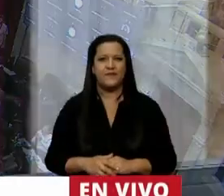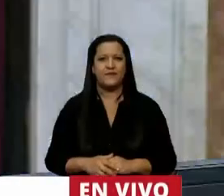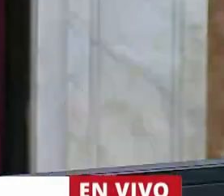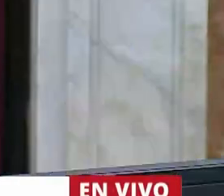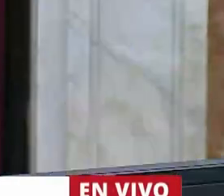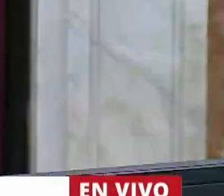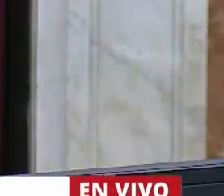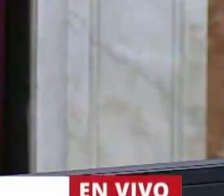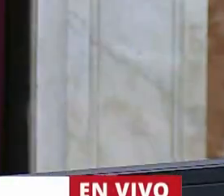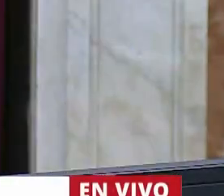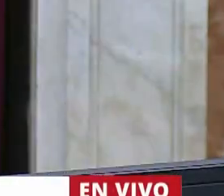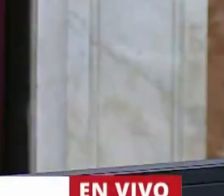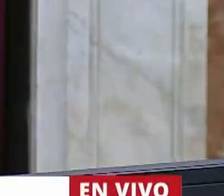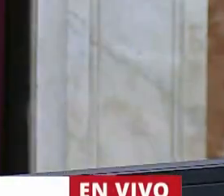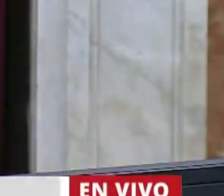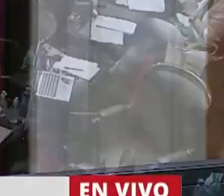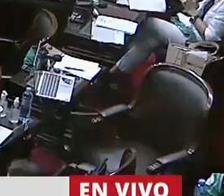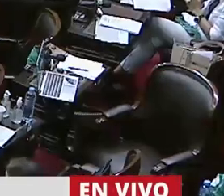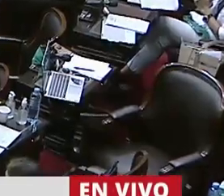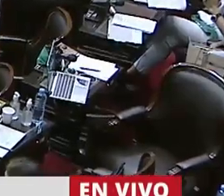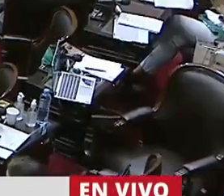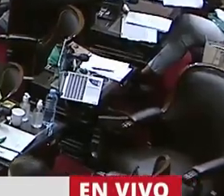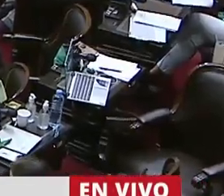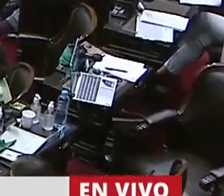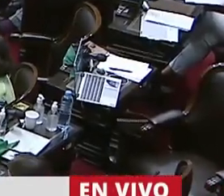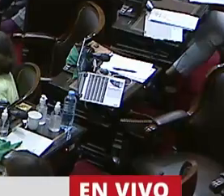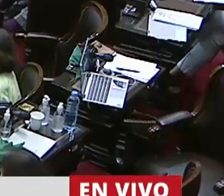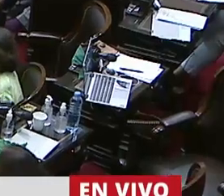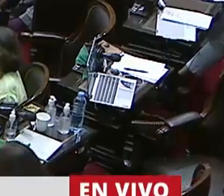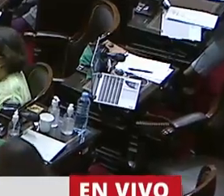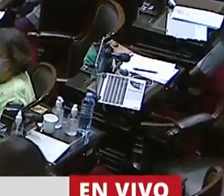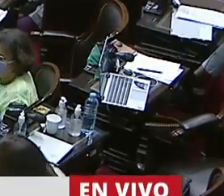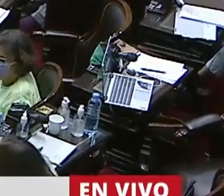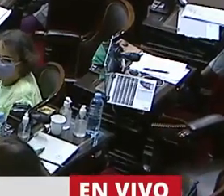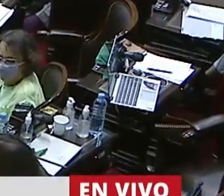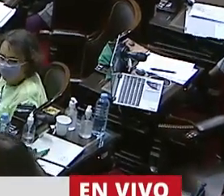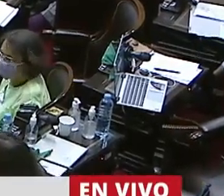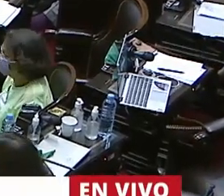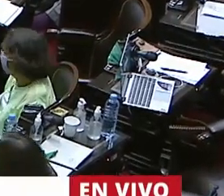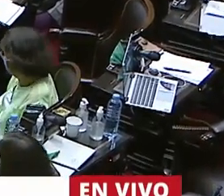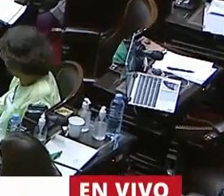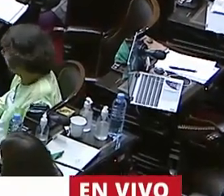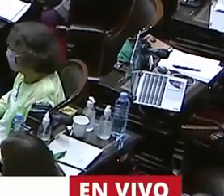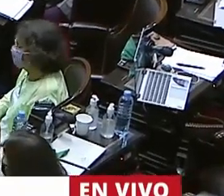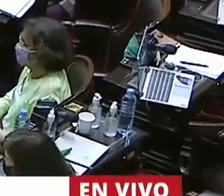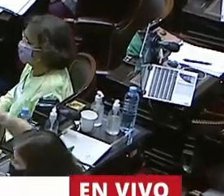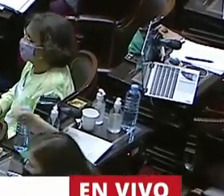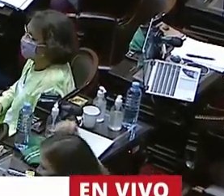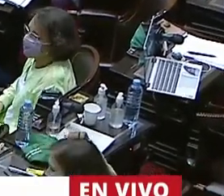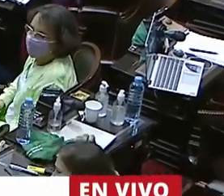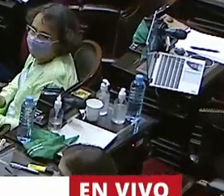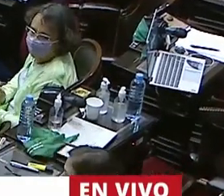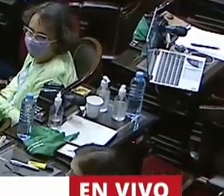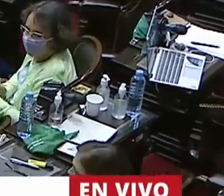En uso de la palabra, el diputado por la provincia de Entre Ríos, Atilio Francisco Salvador Benedetti. Bueno,